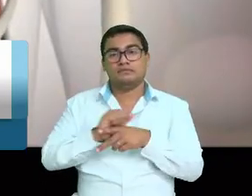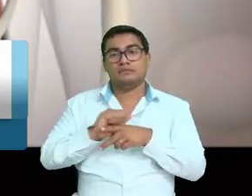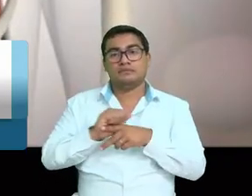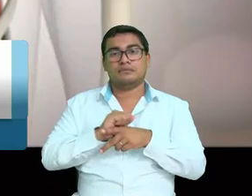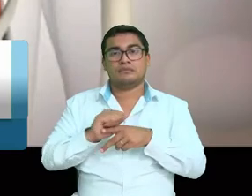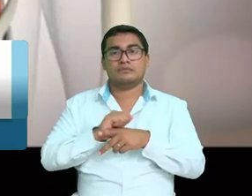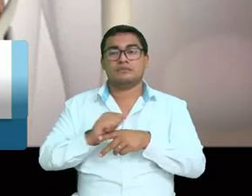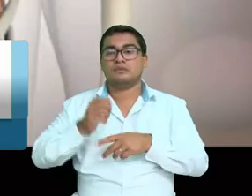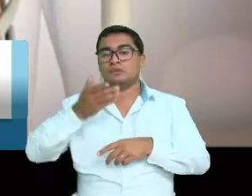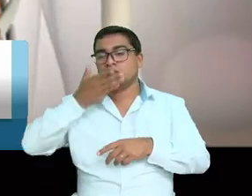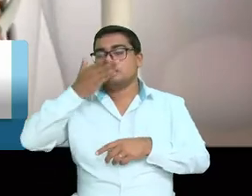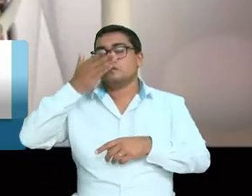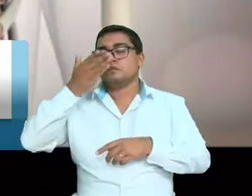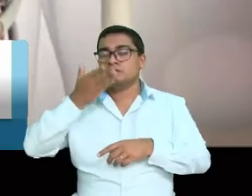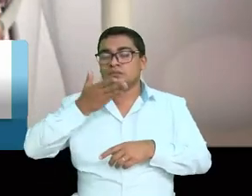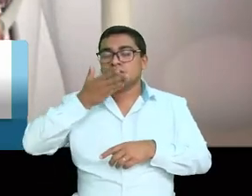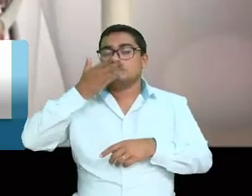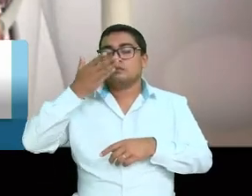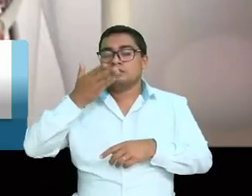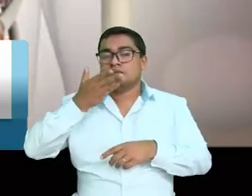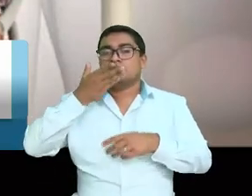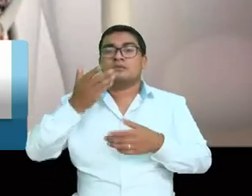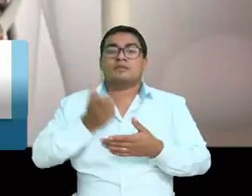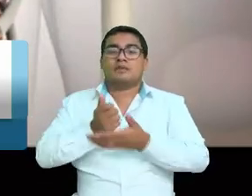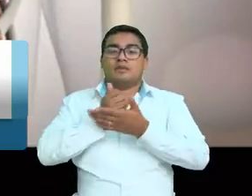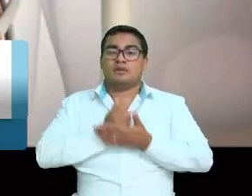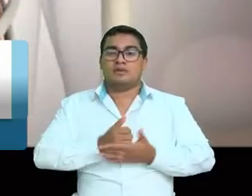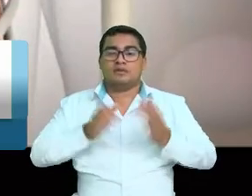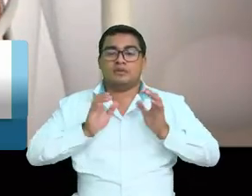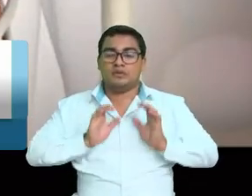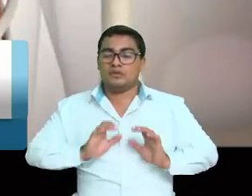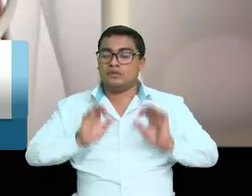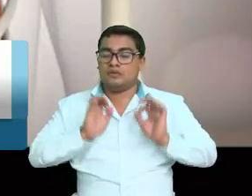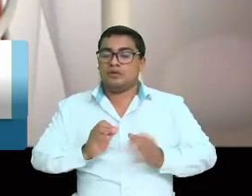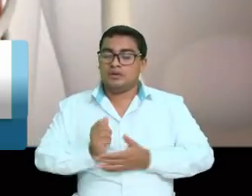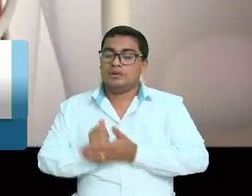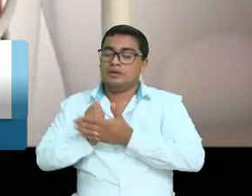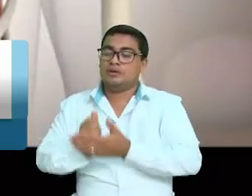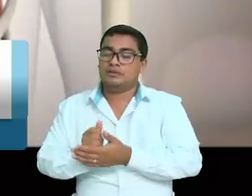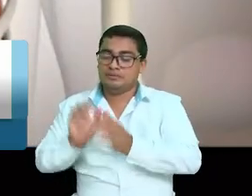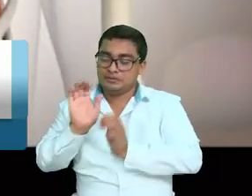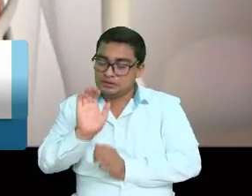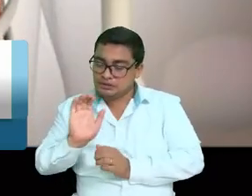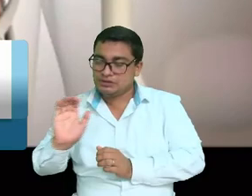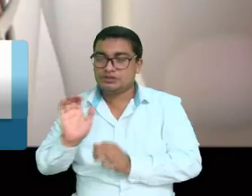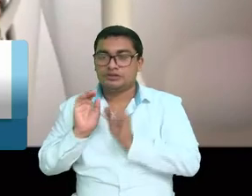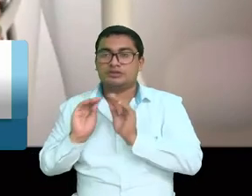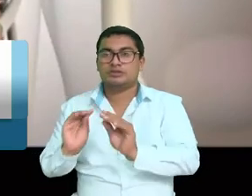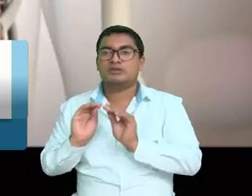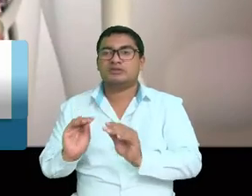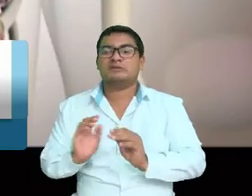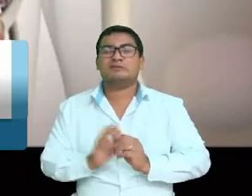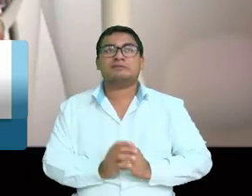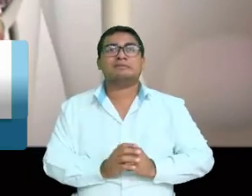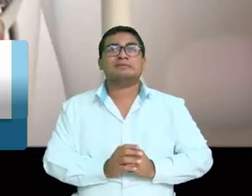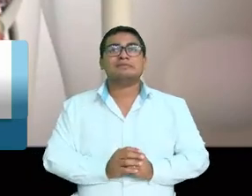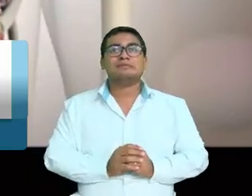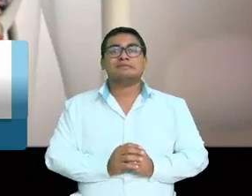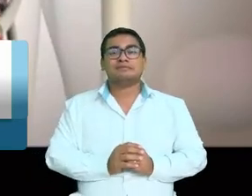del buen respirado para que también funcione bien y enseñárselo a nuestros niños y nuestras niñas? La